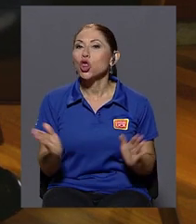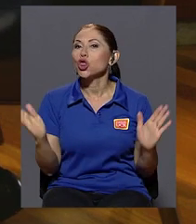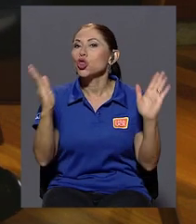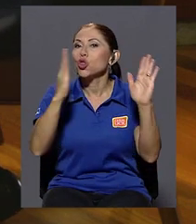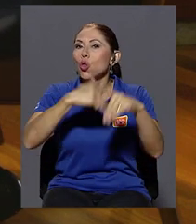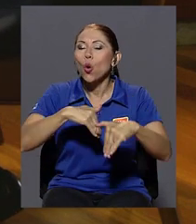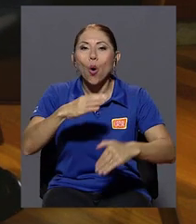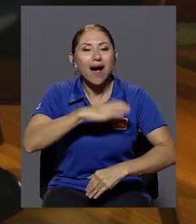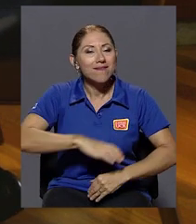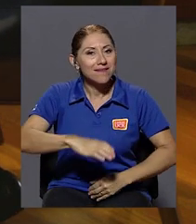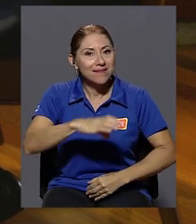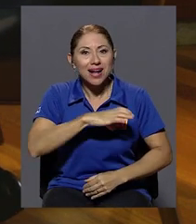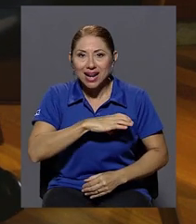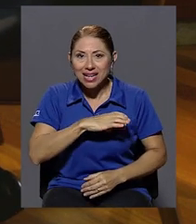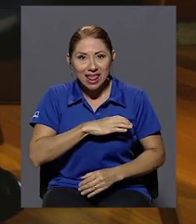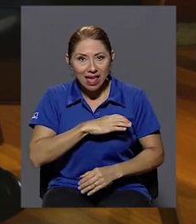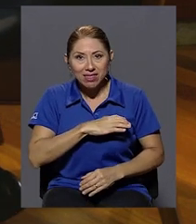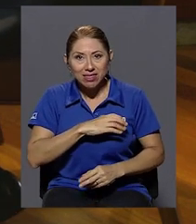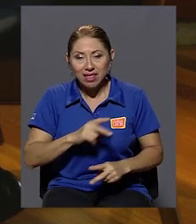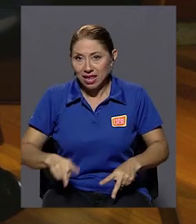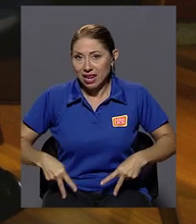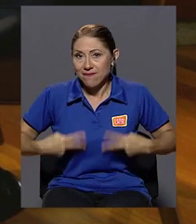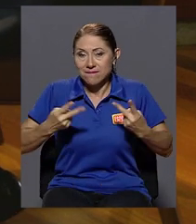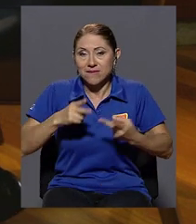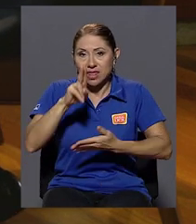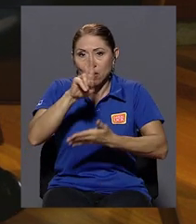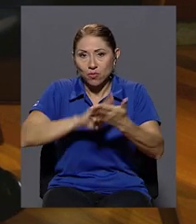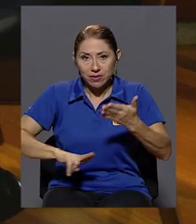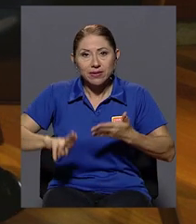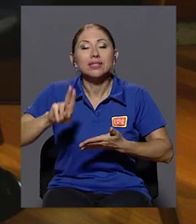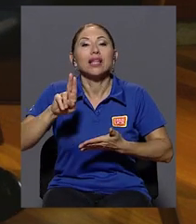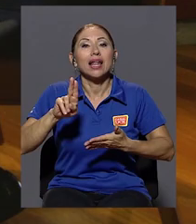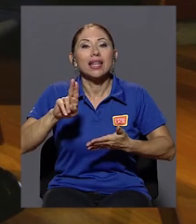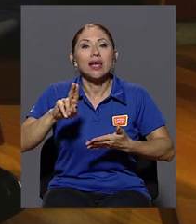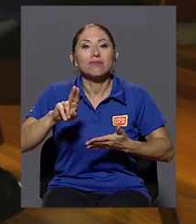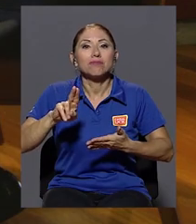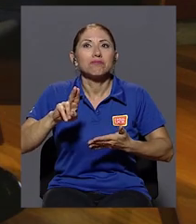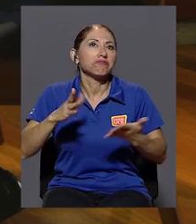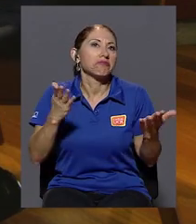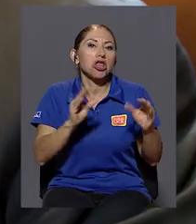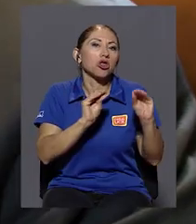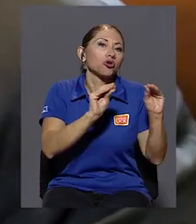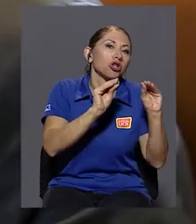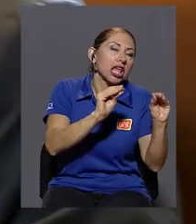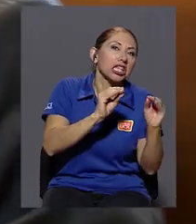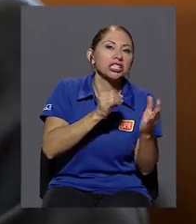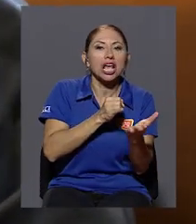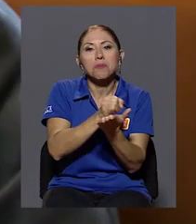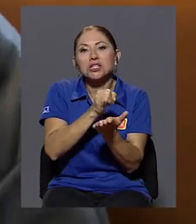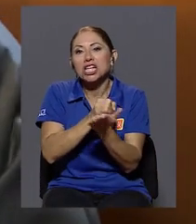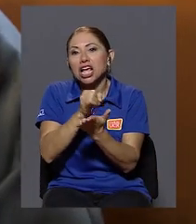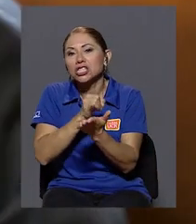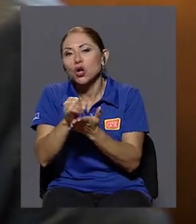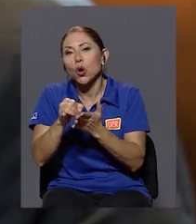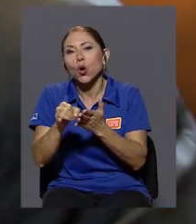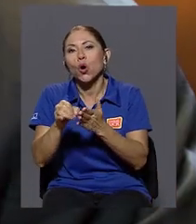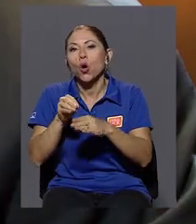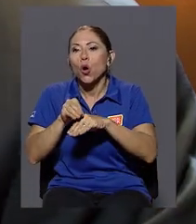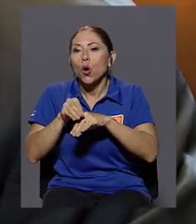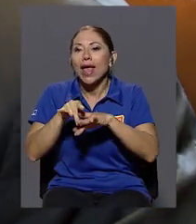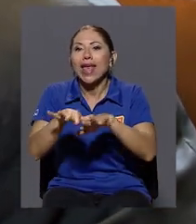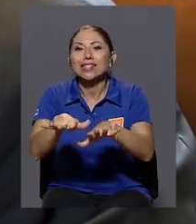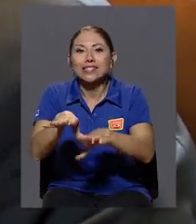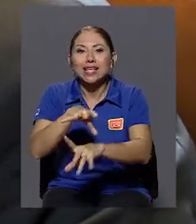las cosas. No habrá calidad, me parece, en la vida universitaria, sea en la docencia, sea en la